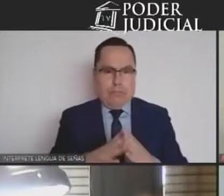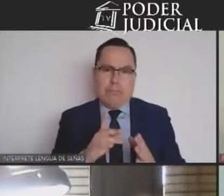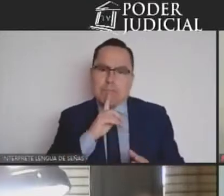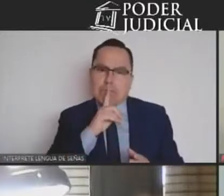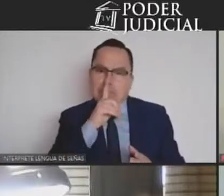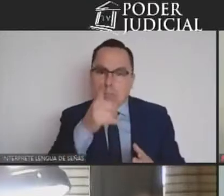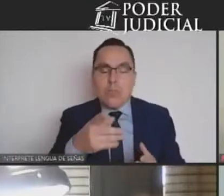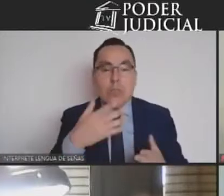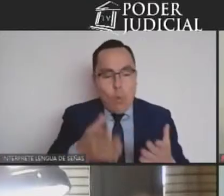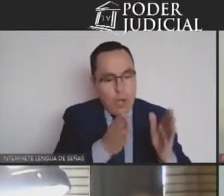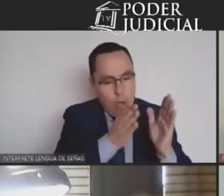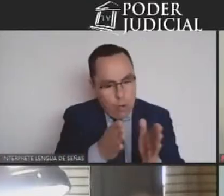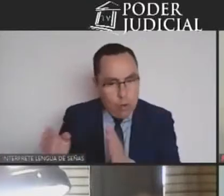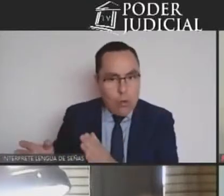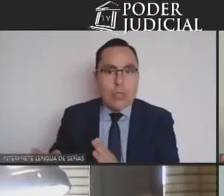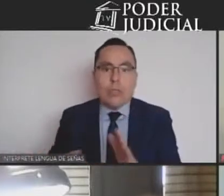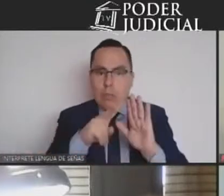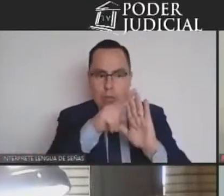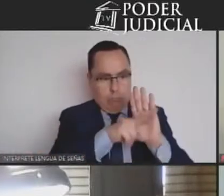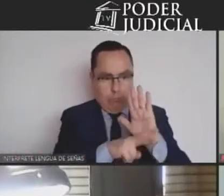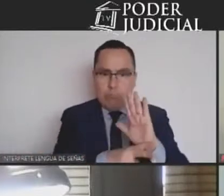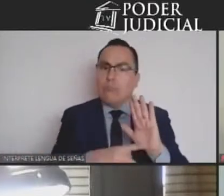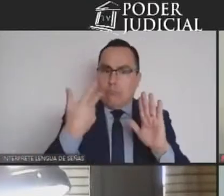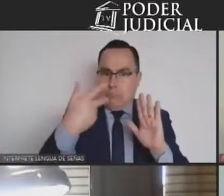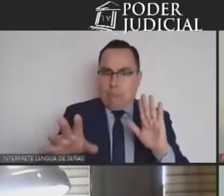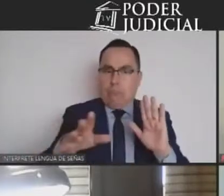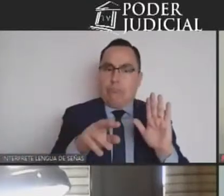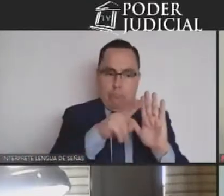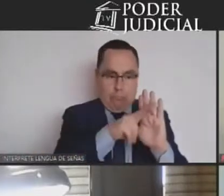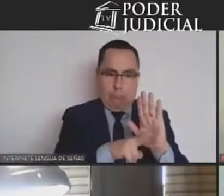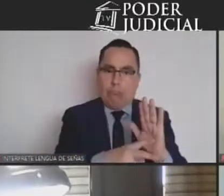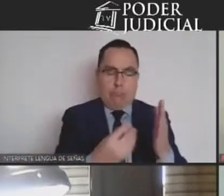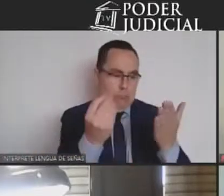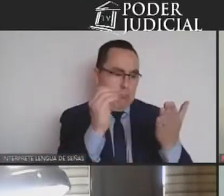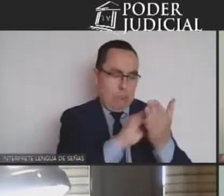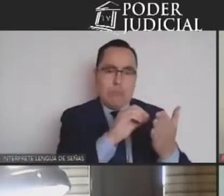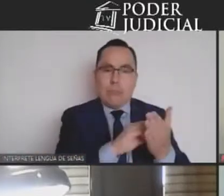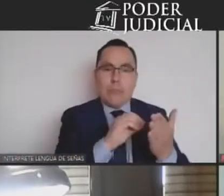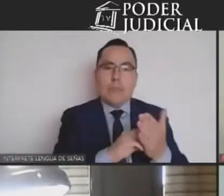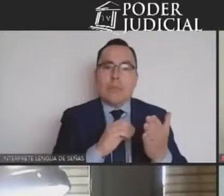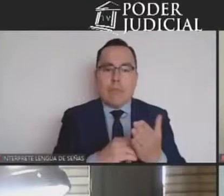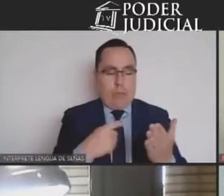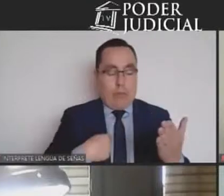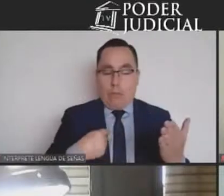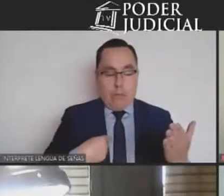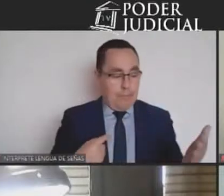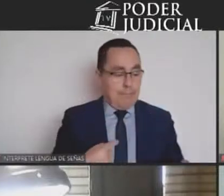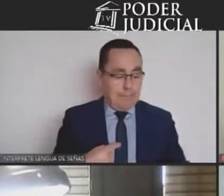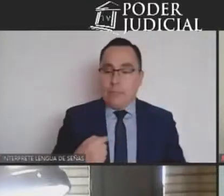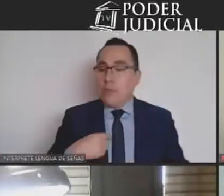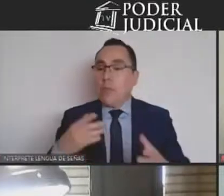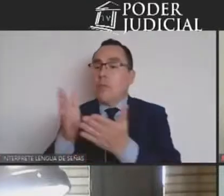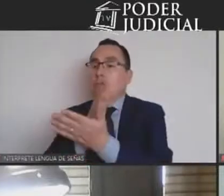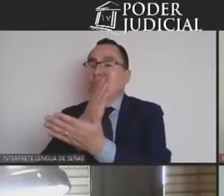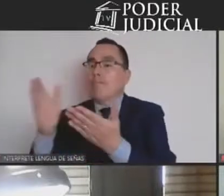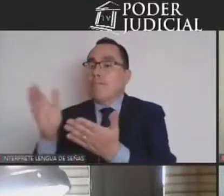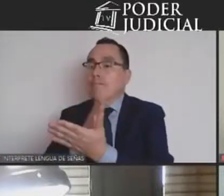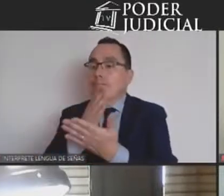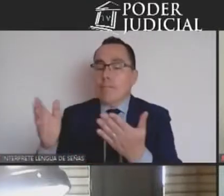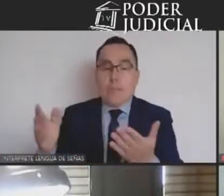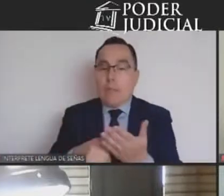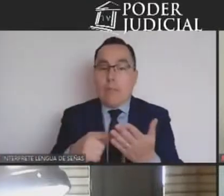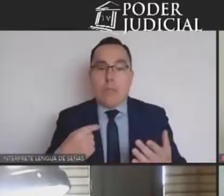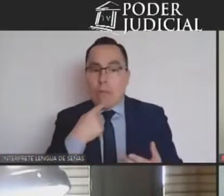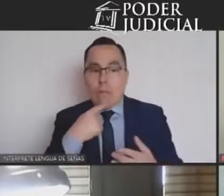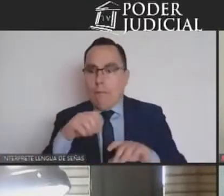tienen que ajustarse a la norma y ejercer la función en la medida que les corresponda. Y en la medida que transgreda